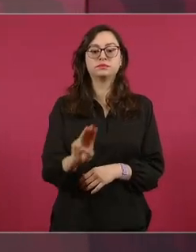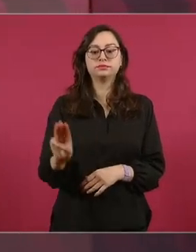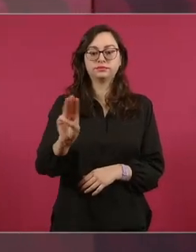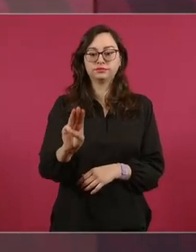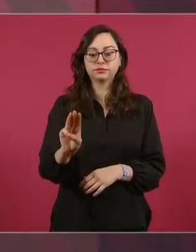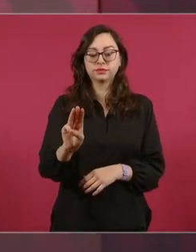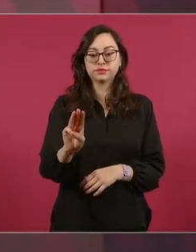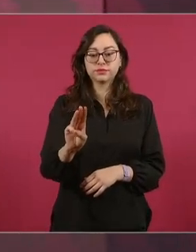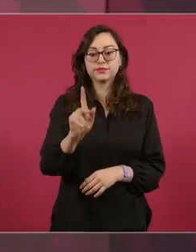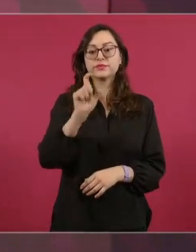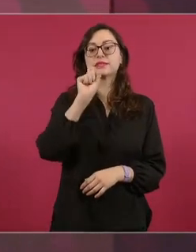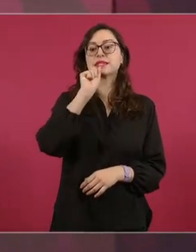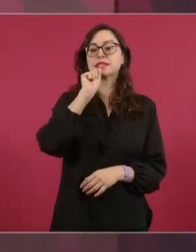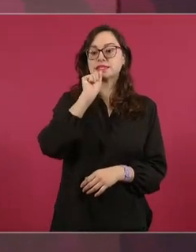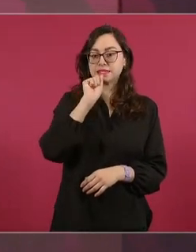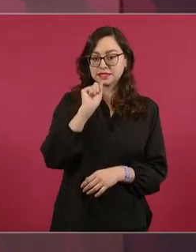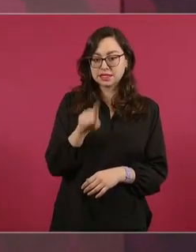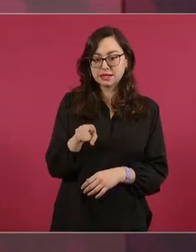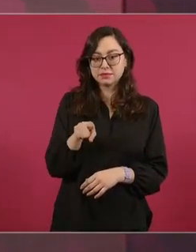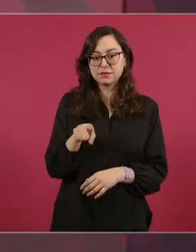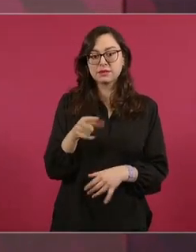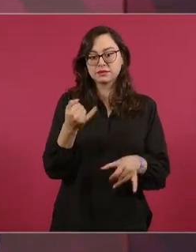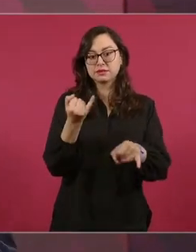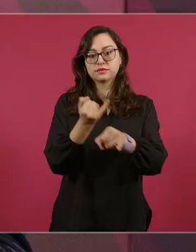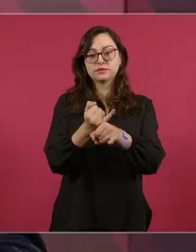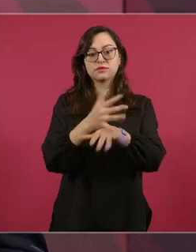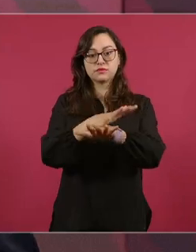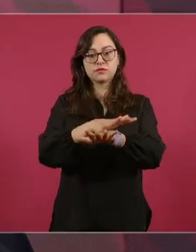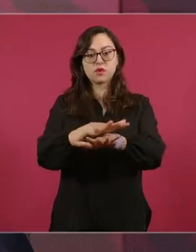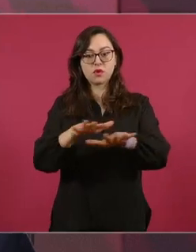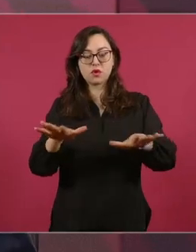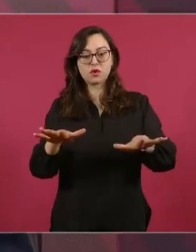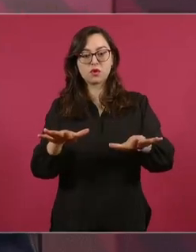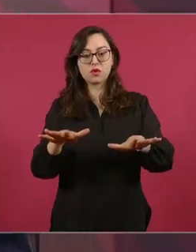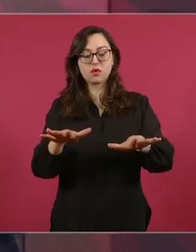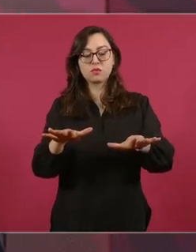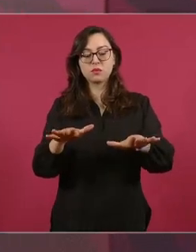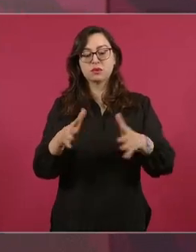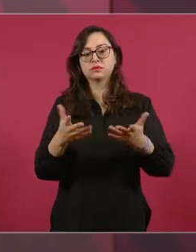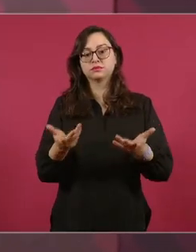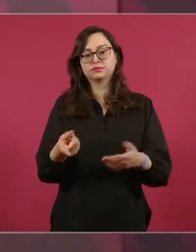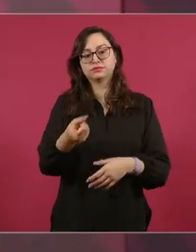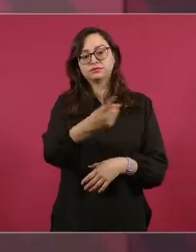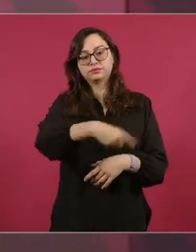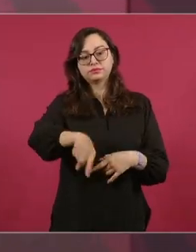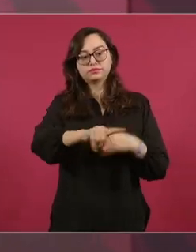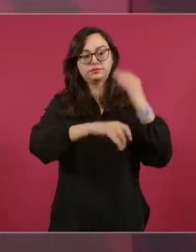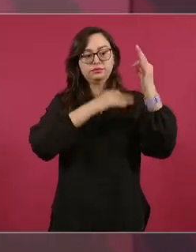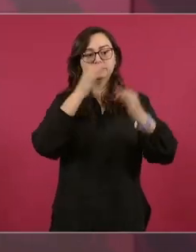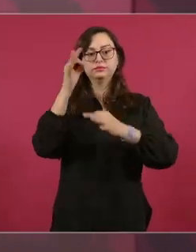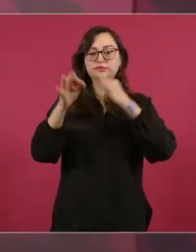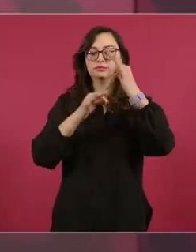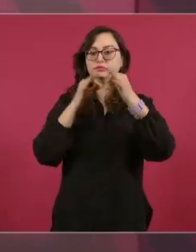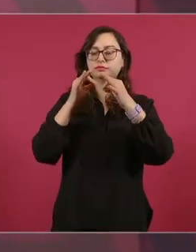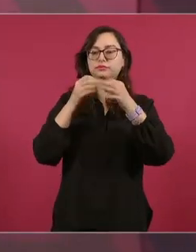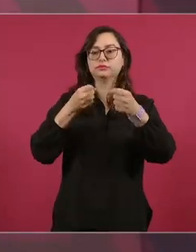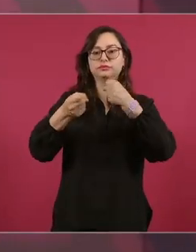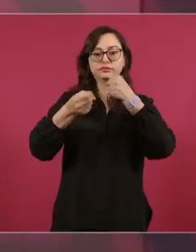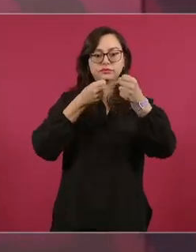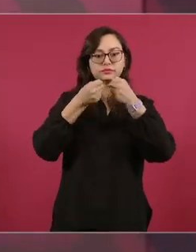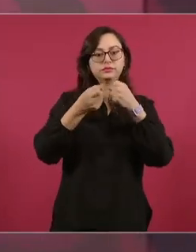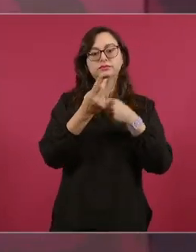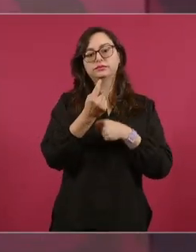el día que se informa sobre quién es quién en